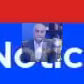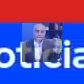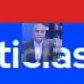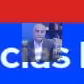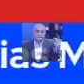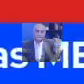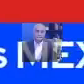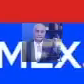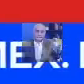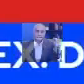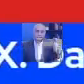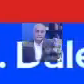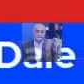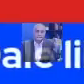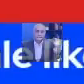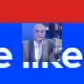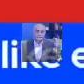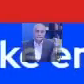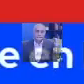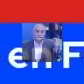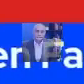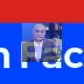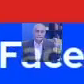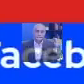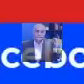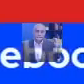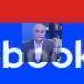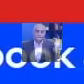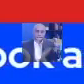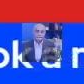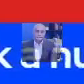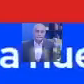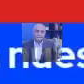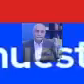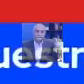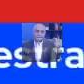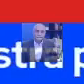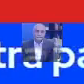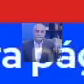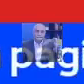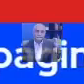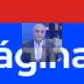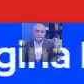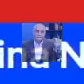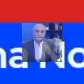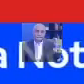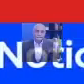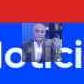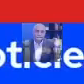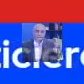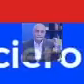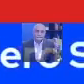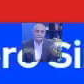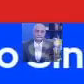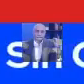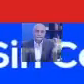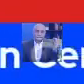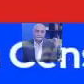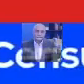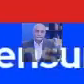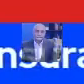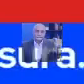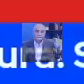dignidad y voz en el mundo. Para que lo veas, o sea, ni siquiera ha habido ruptura de relaciones. Se ha expulsado